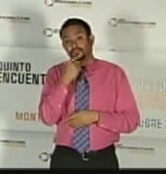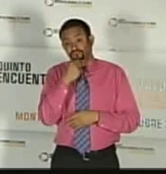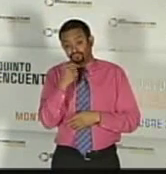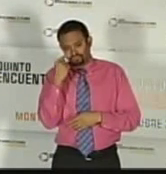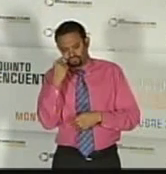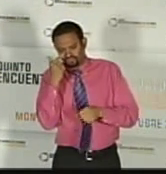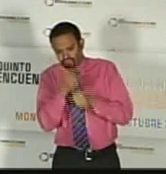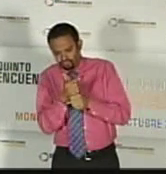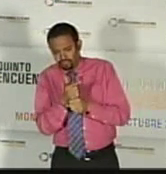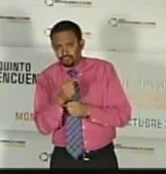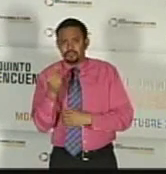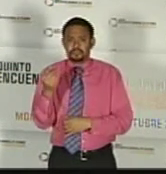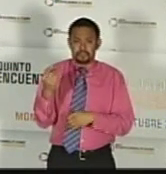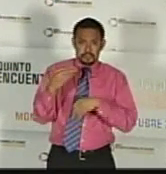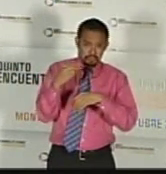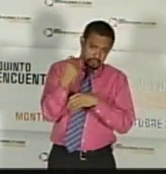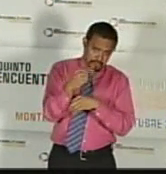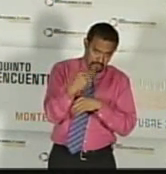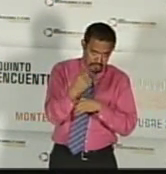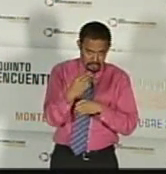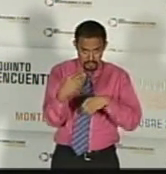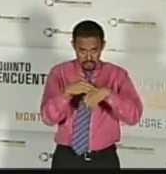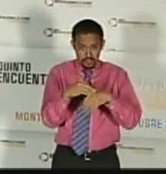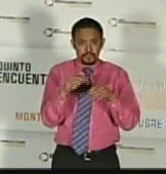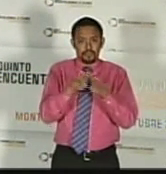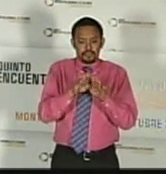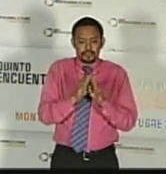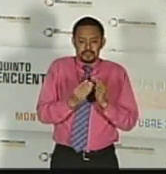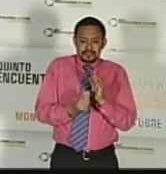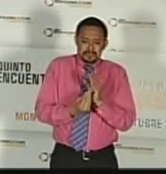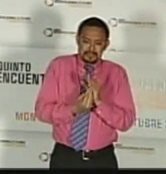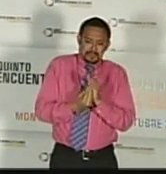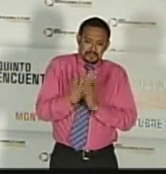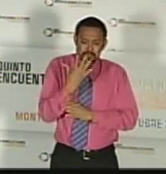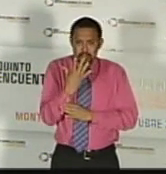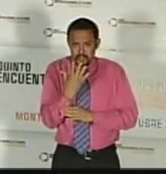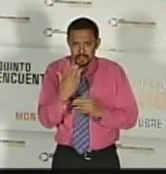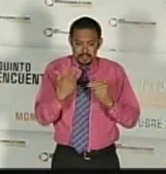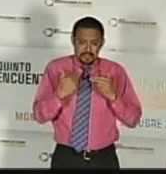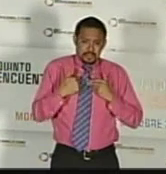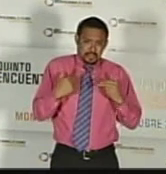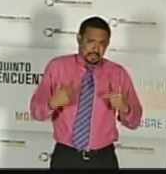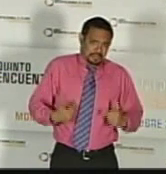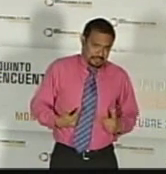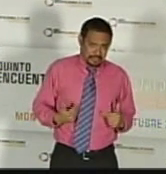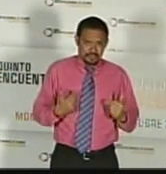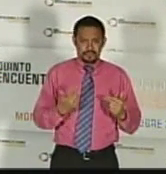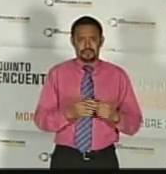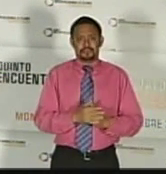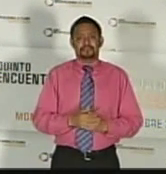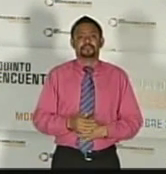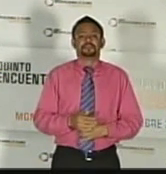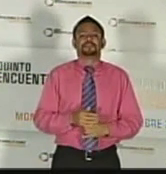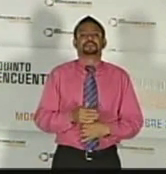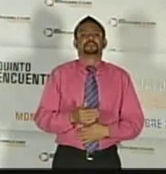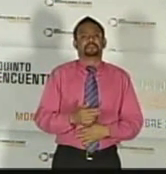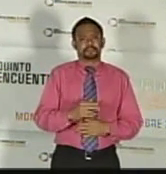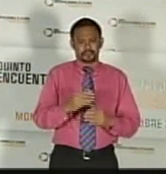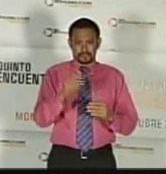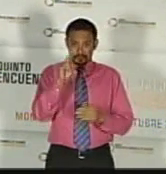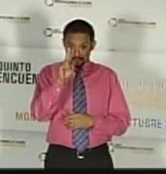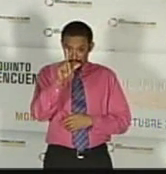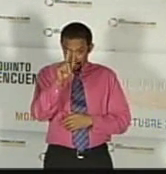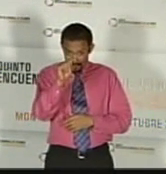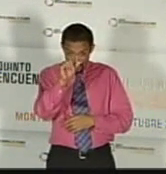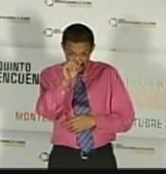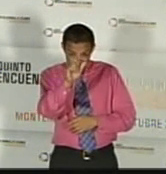lo que llamó el surgimiento de la ultrahumanidad. And by ultra y con